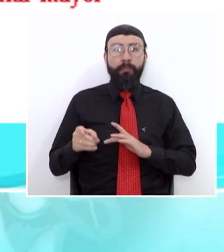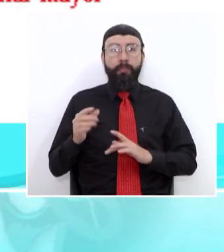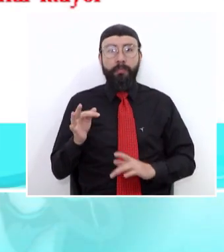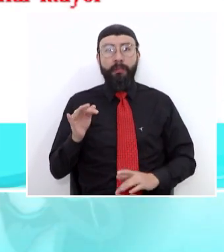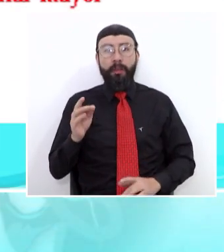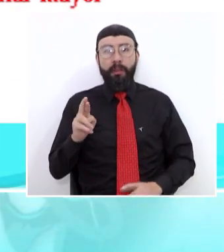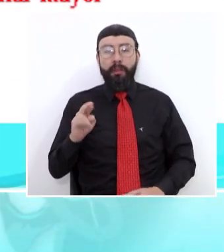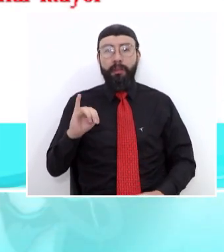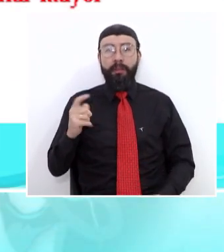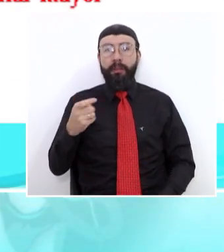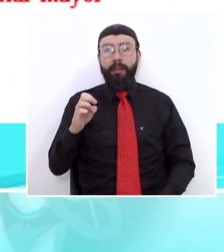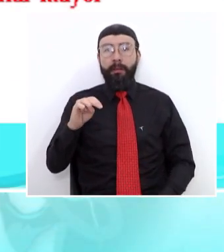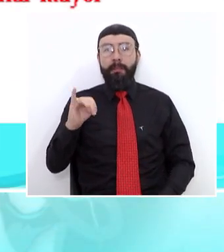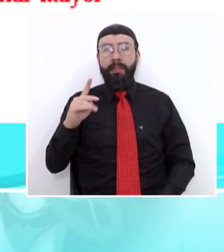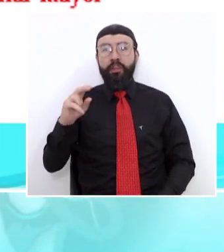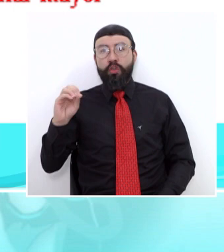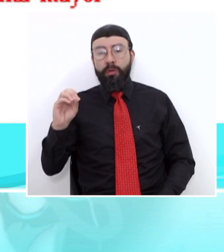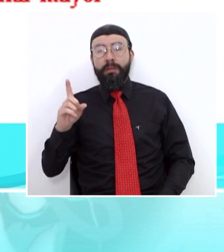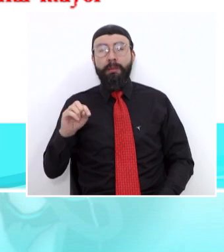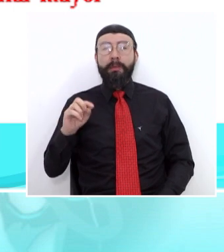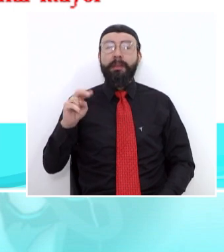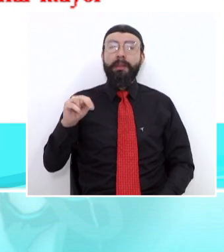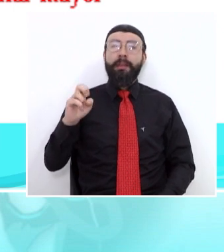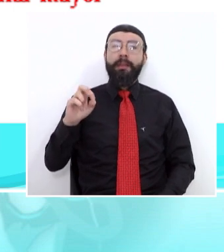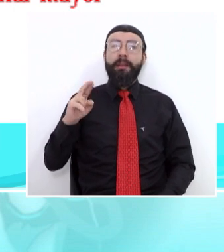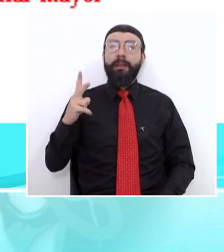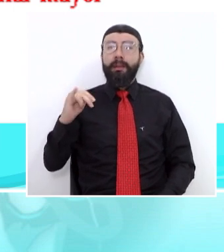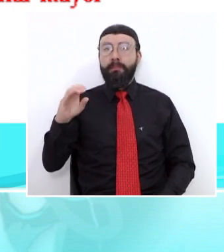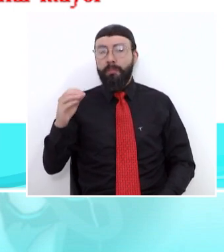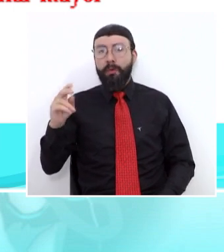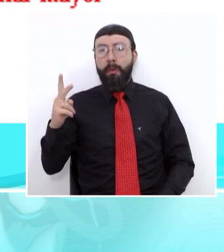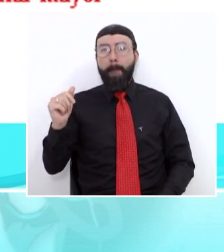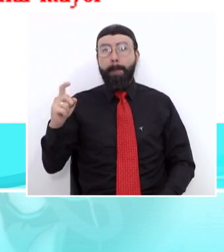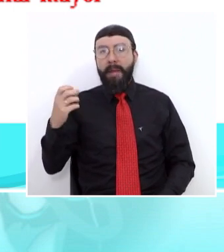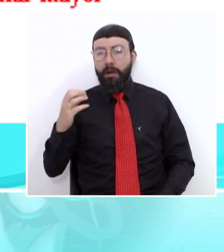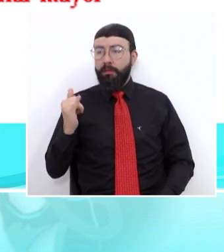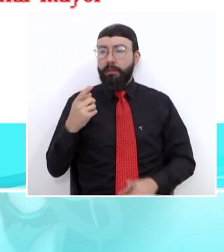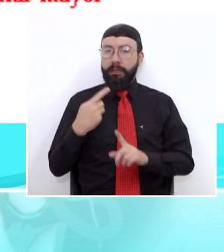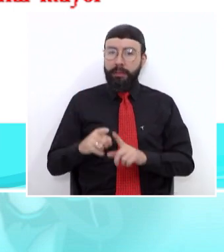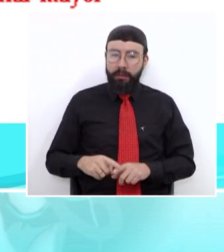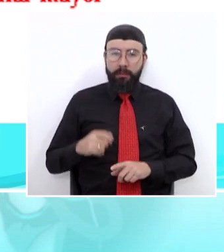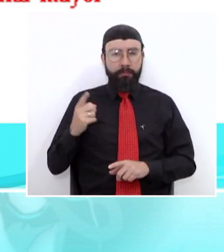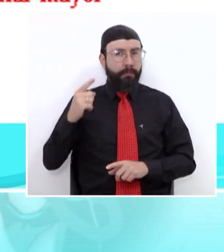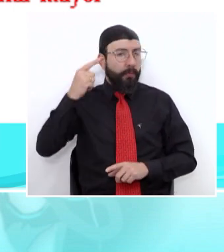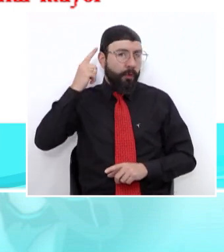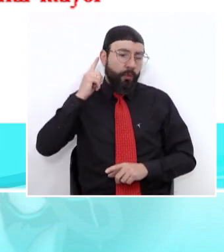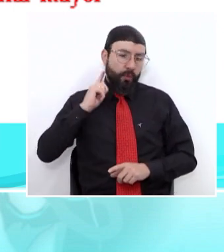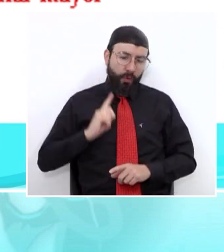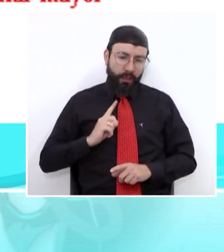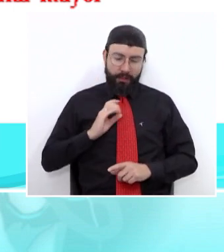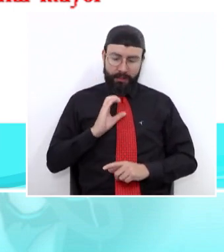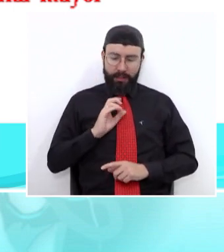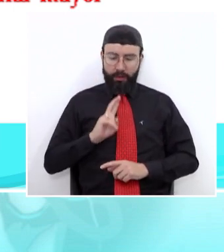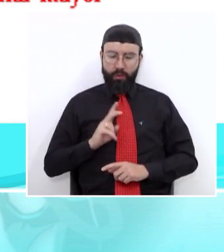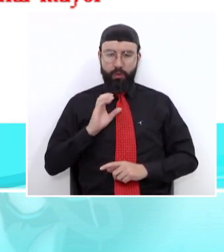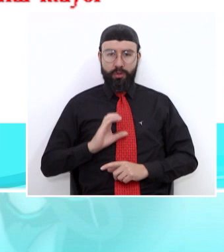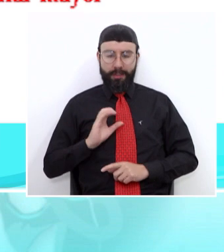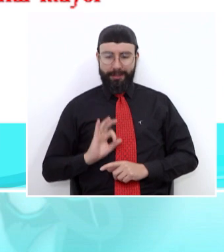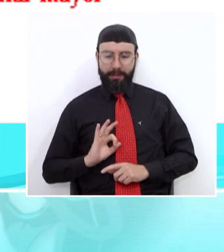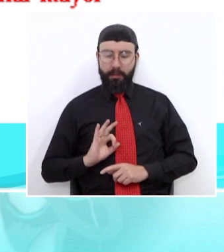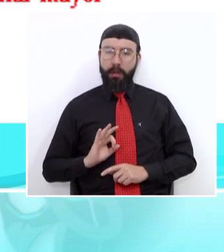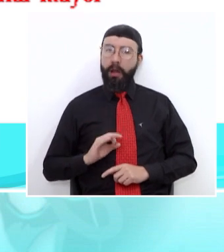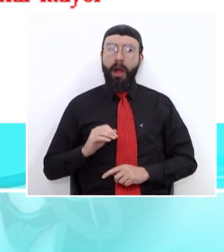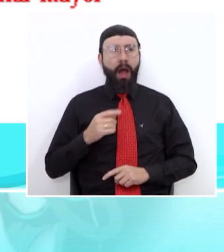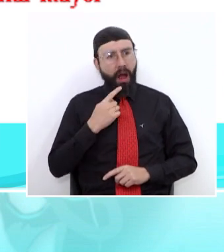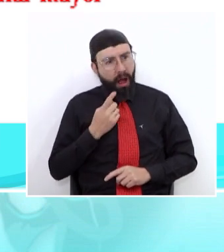nervio vago, como esa parte cervical, ¿no es cierto? Ese C2 y C3, y es muy común encontrar, ¿no es cierto? Es que yo me puse